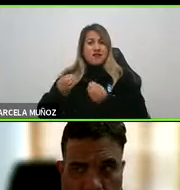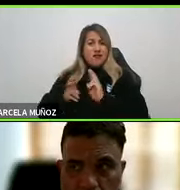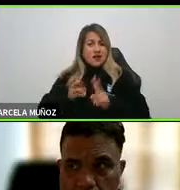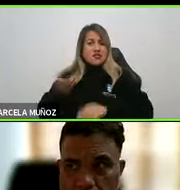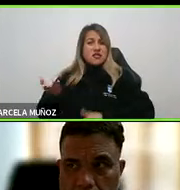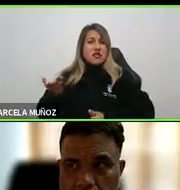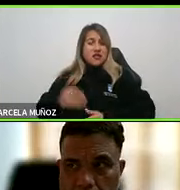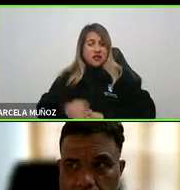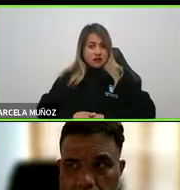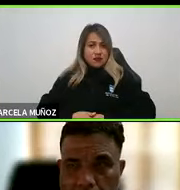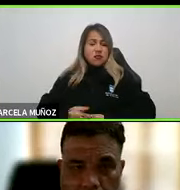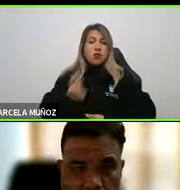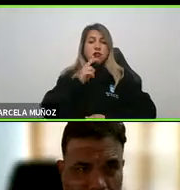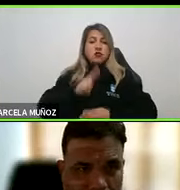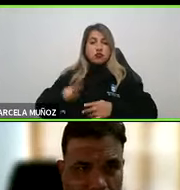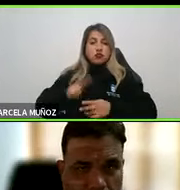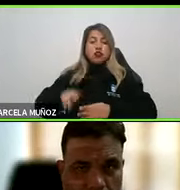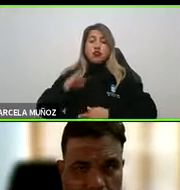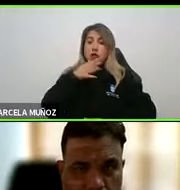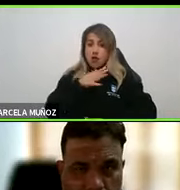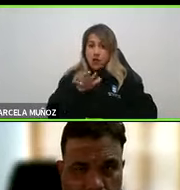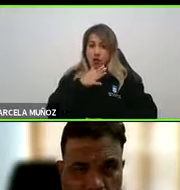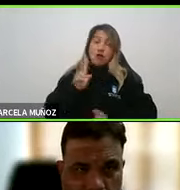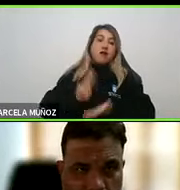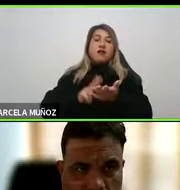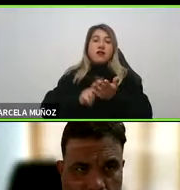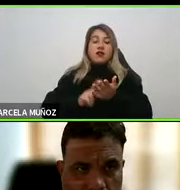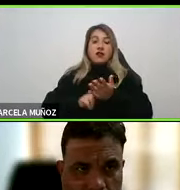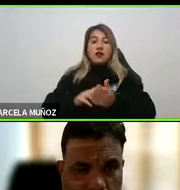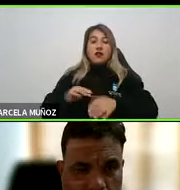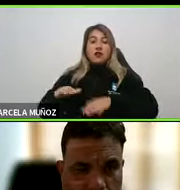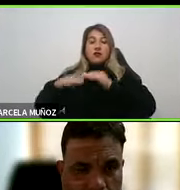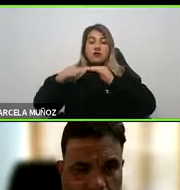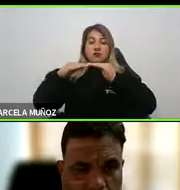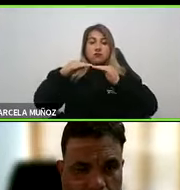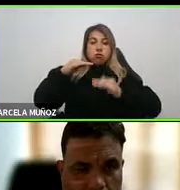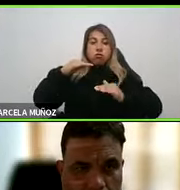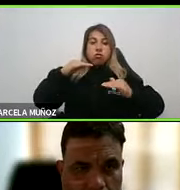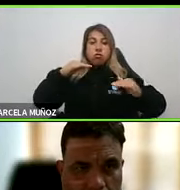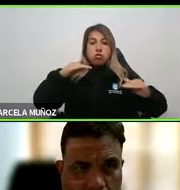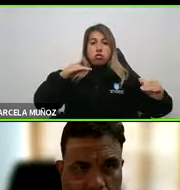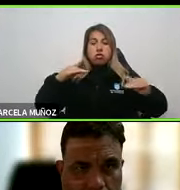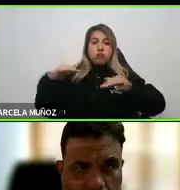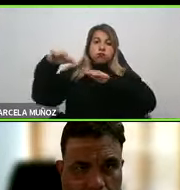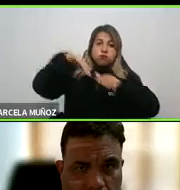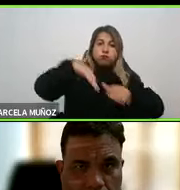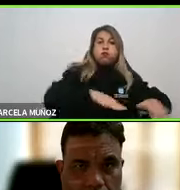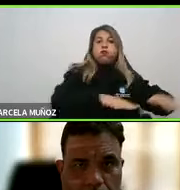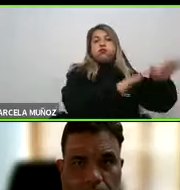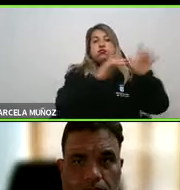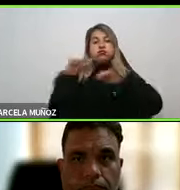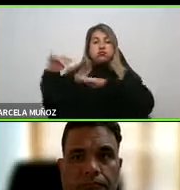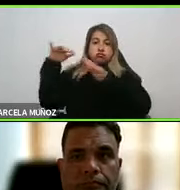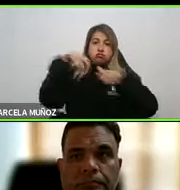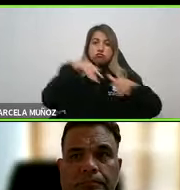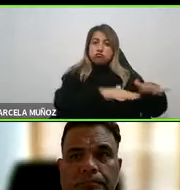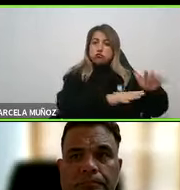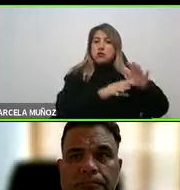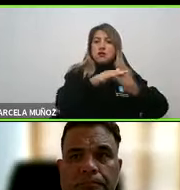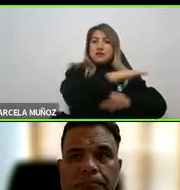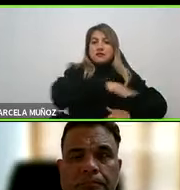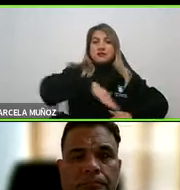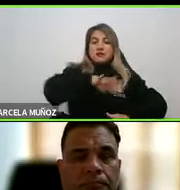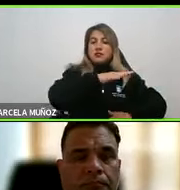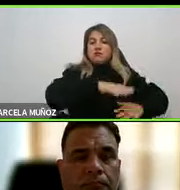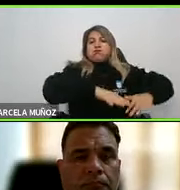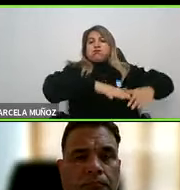el tema de la solución de agua, porque es verdad que este desnivel que tiene la nueva calle, la nueva continuación de la Cruzat, hace que el agua corra directamente hacia un sector que ya no aguanta